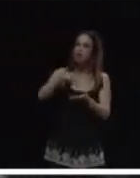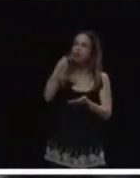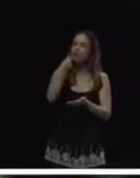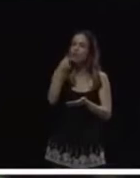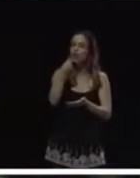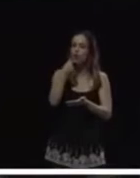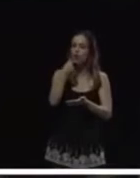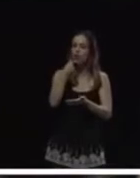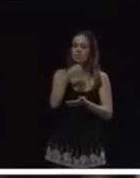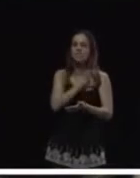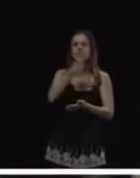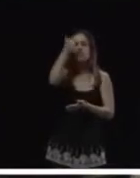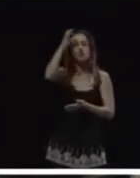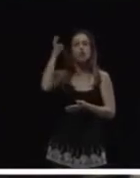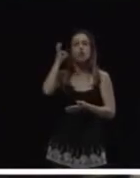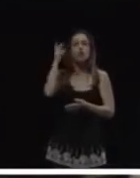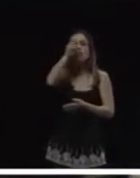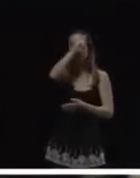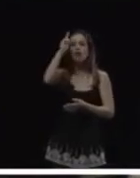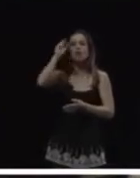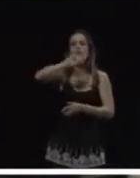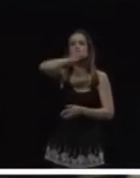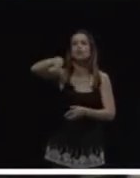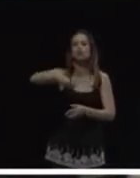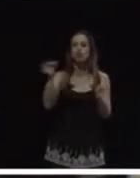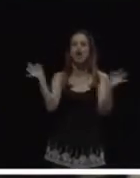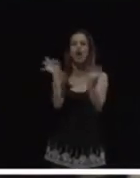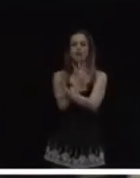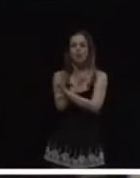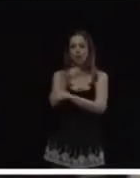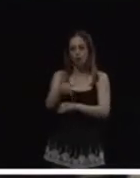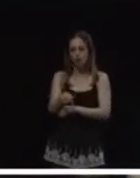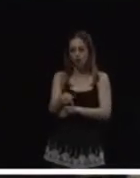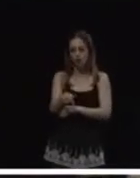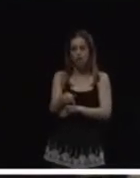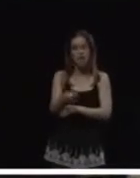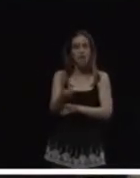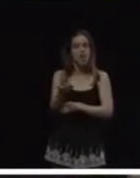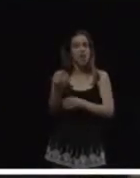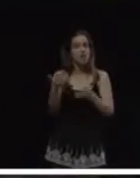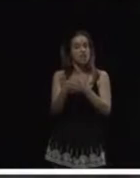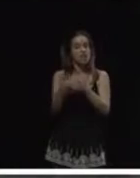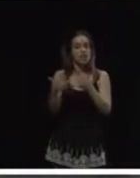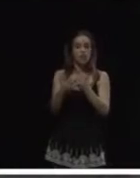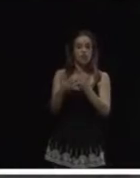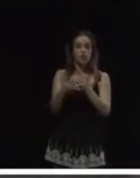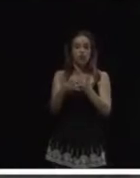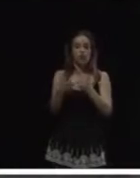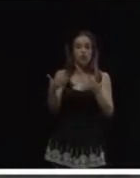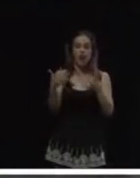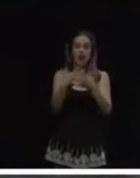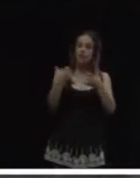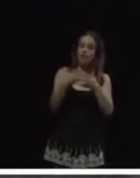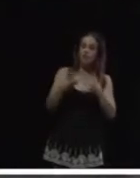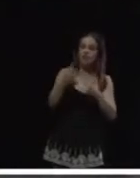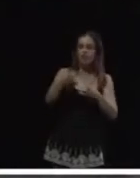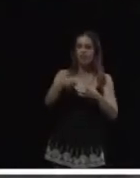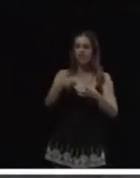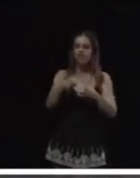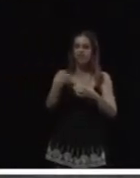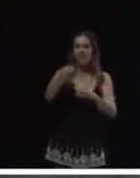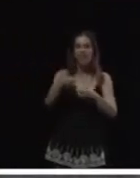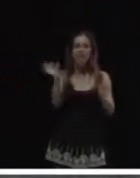Madrid, vosotros os habéis equivocado en la composición de la frase gramatical. Os habéis